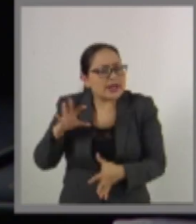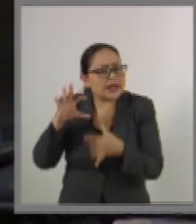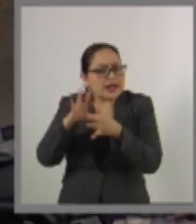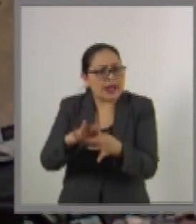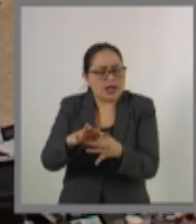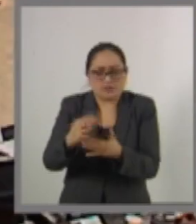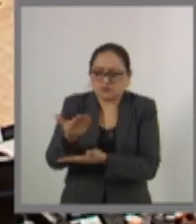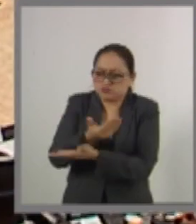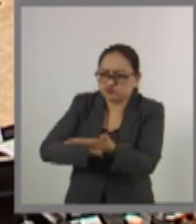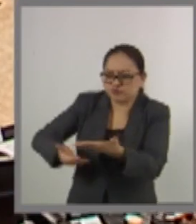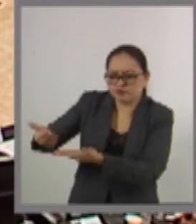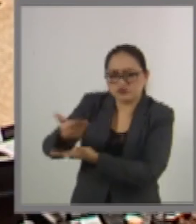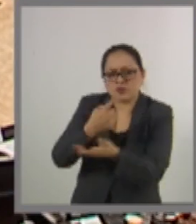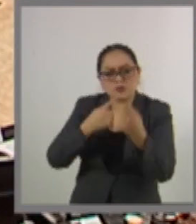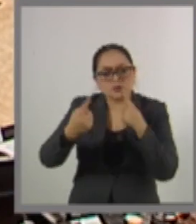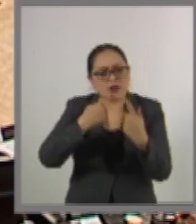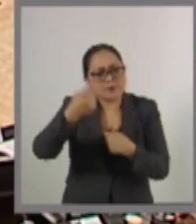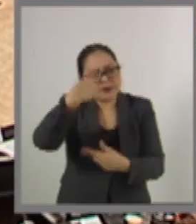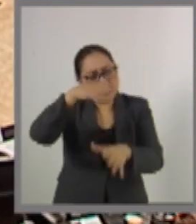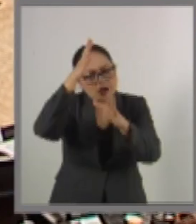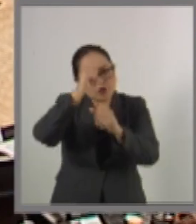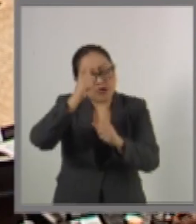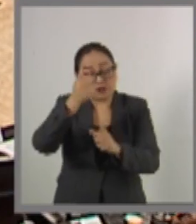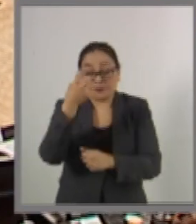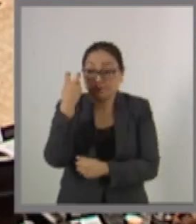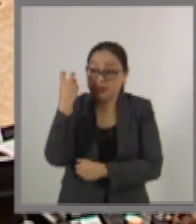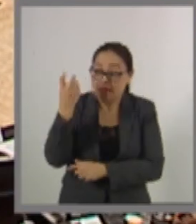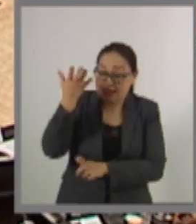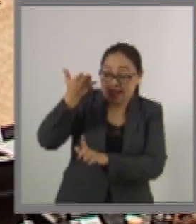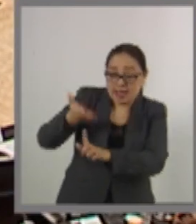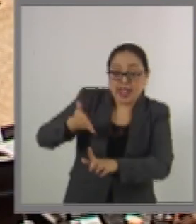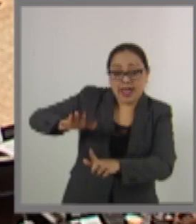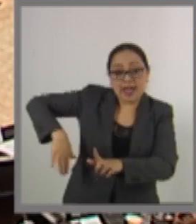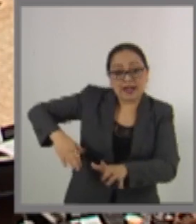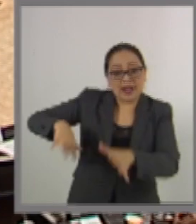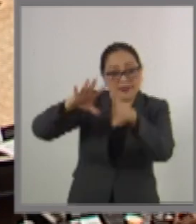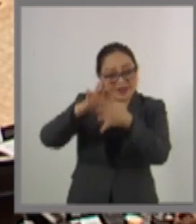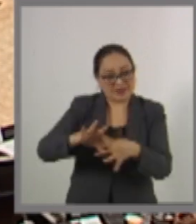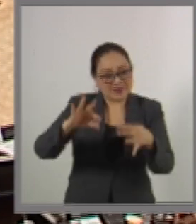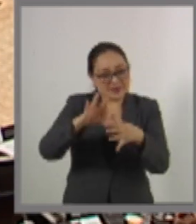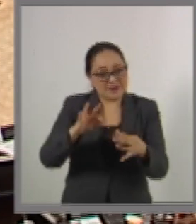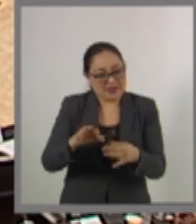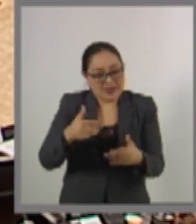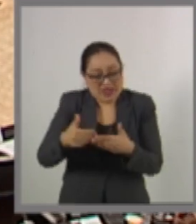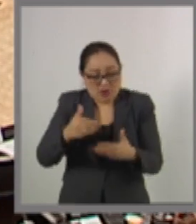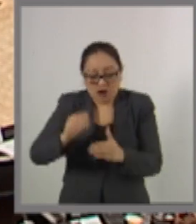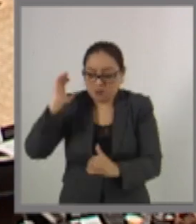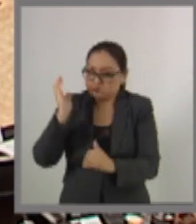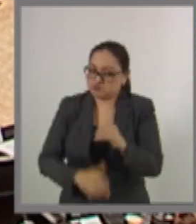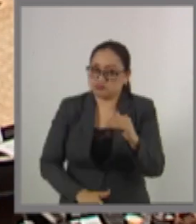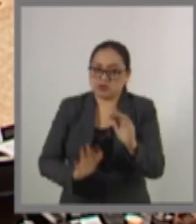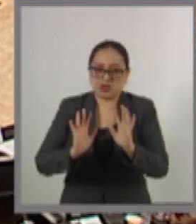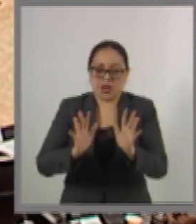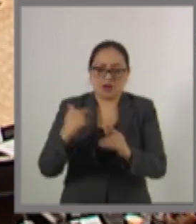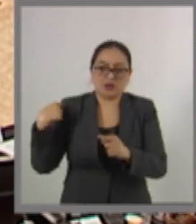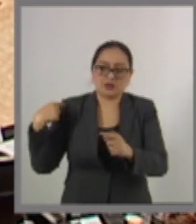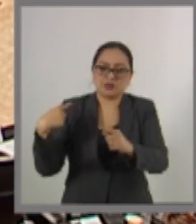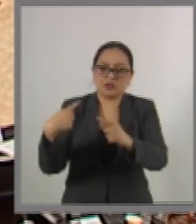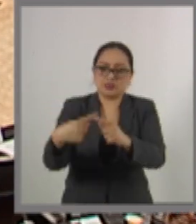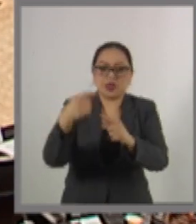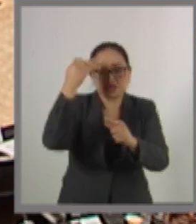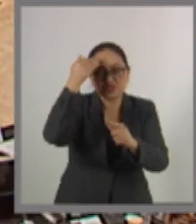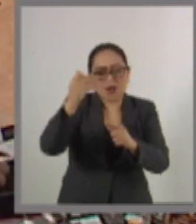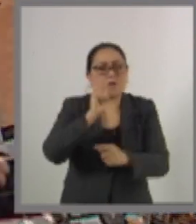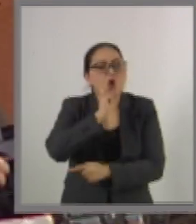consenso. Él acaba de señalar que esto es el final de una gran etapa